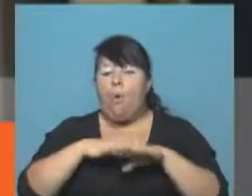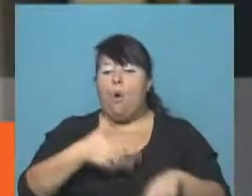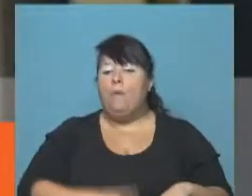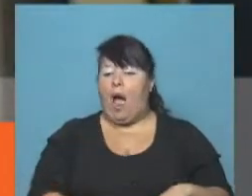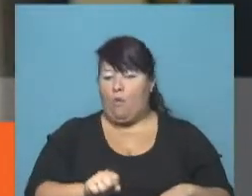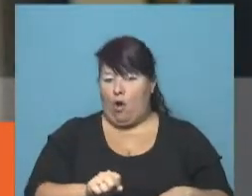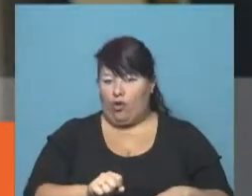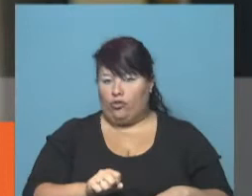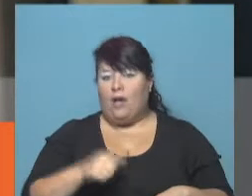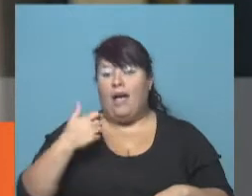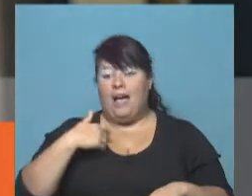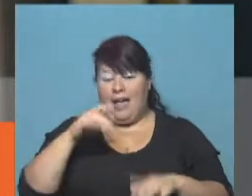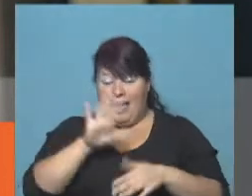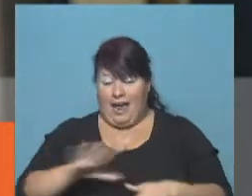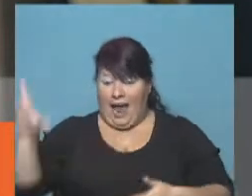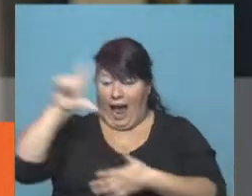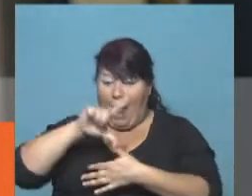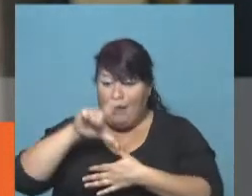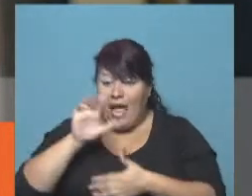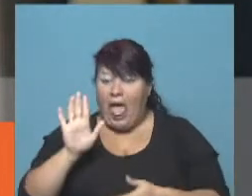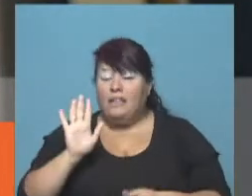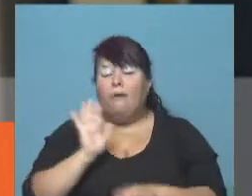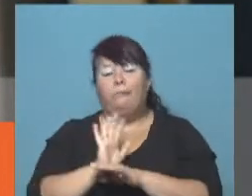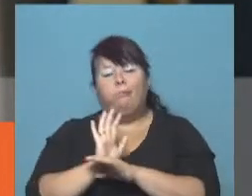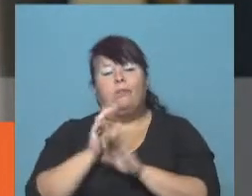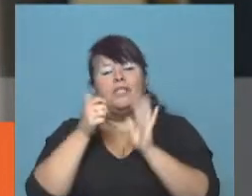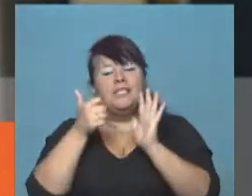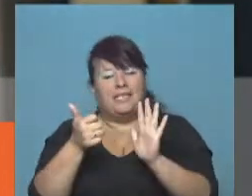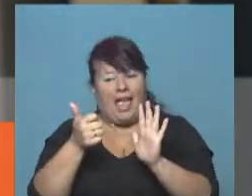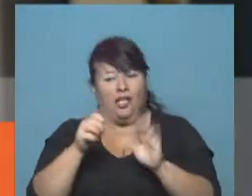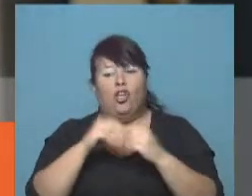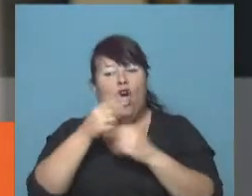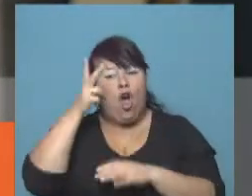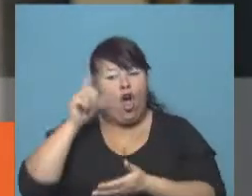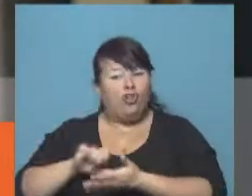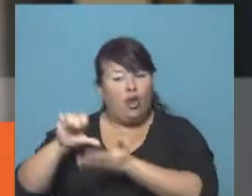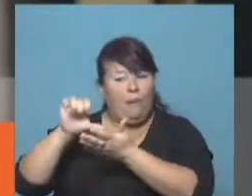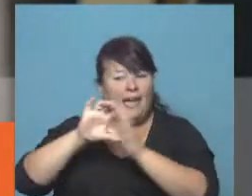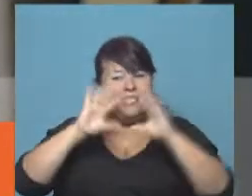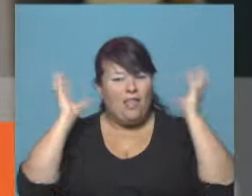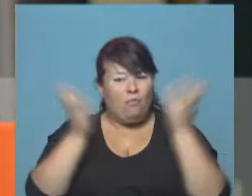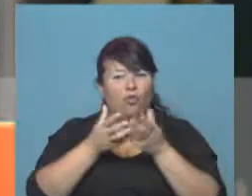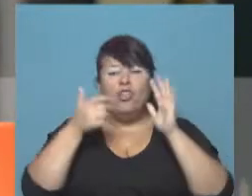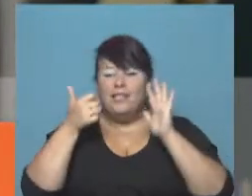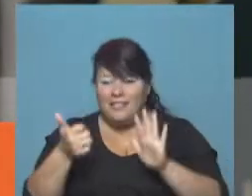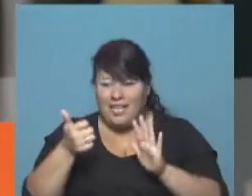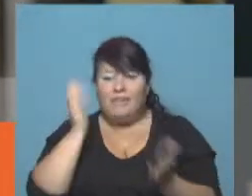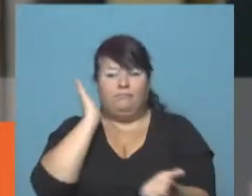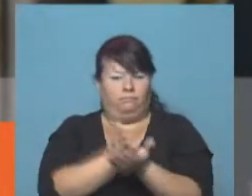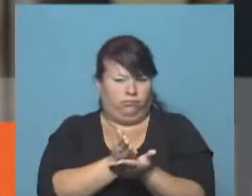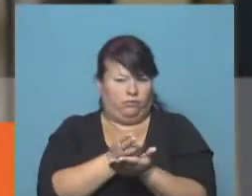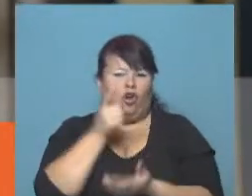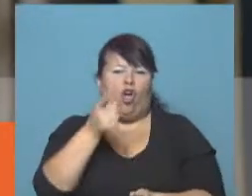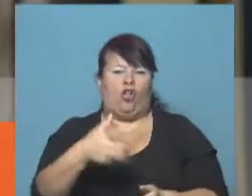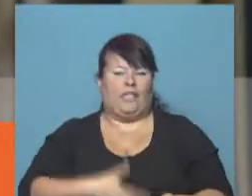causa. Nuestra región, América Latina, tiene 6 de los 8 países que en todo el mundo penalizan